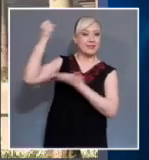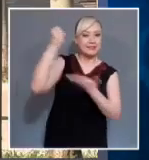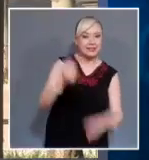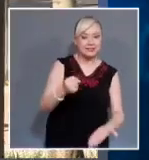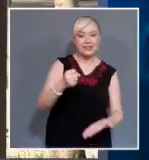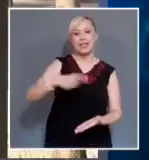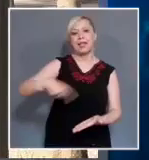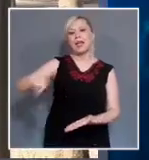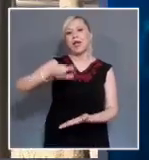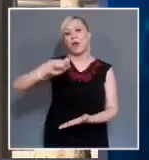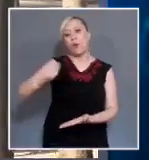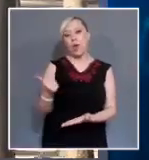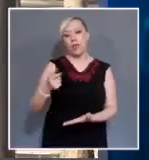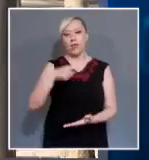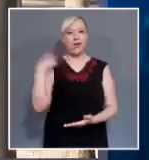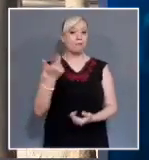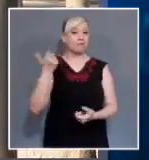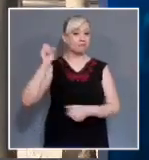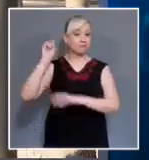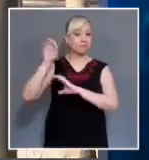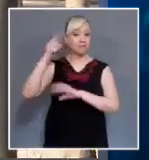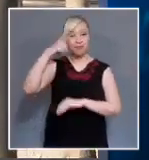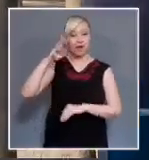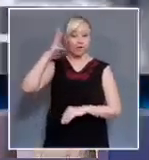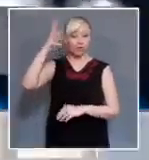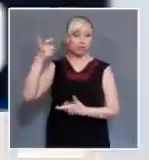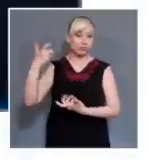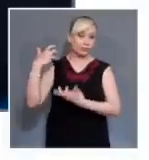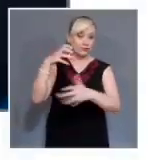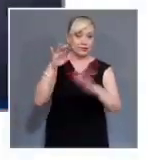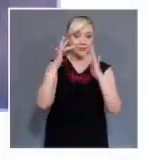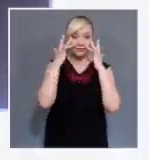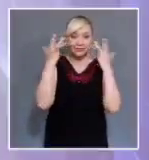poder informativo Lilian Moreno